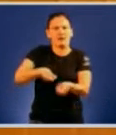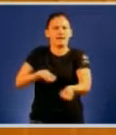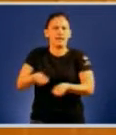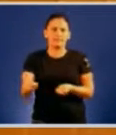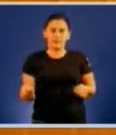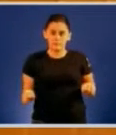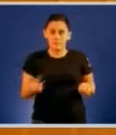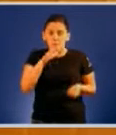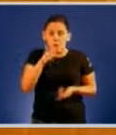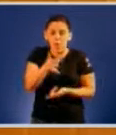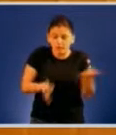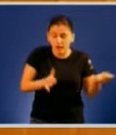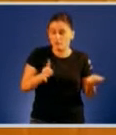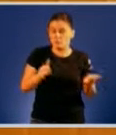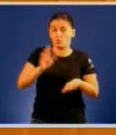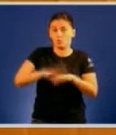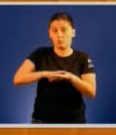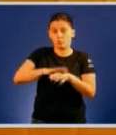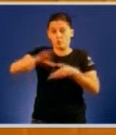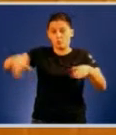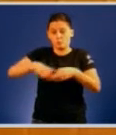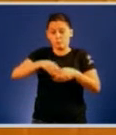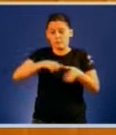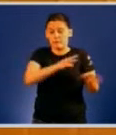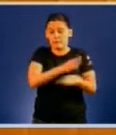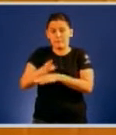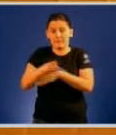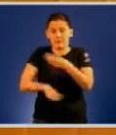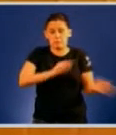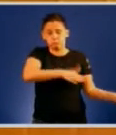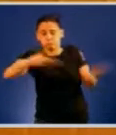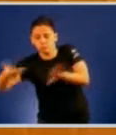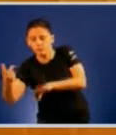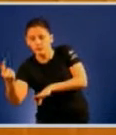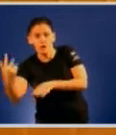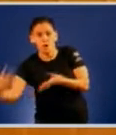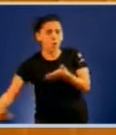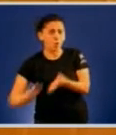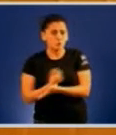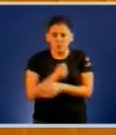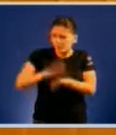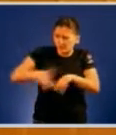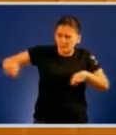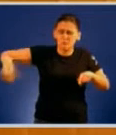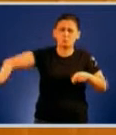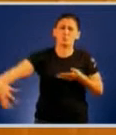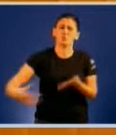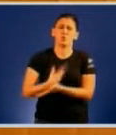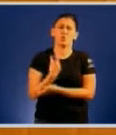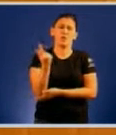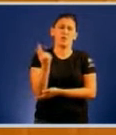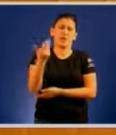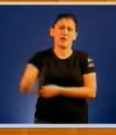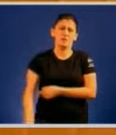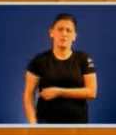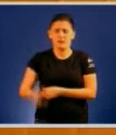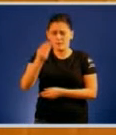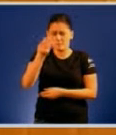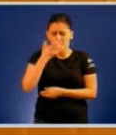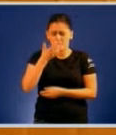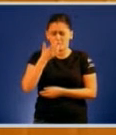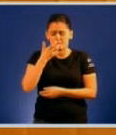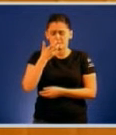mercantil. Que é en que se converte co Partido Popular absolutamente todo. Todo. Xa dixemos, hasta para vostedes poden facer